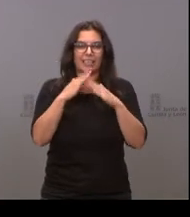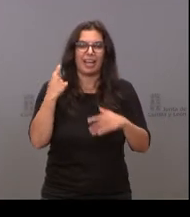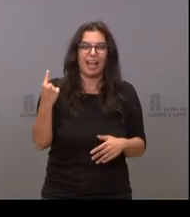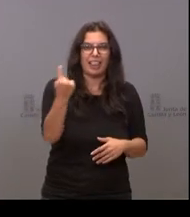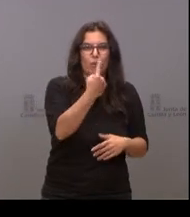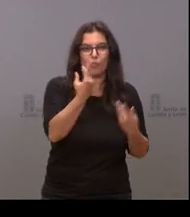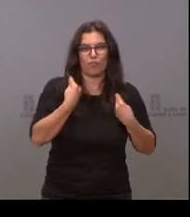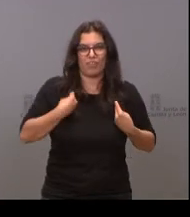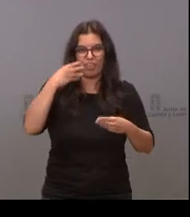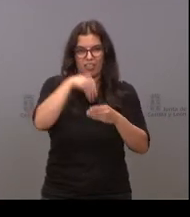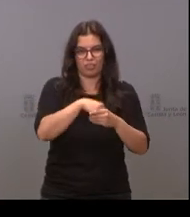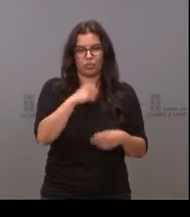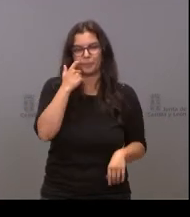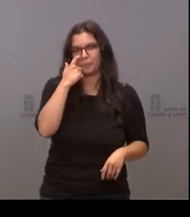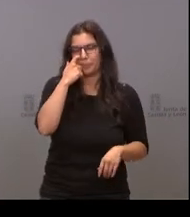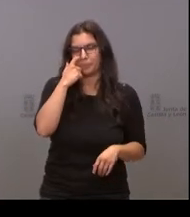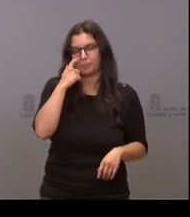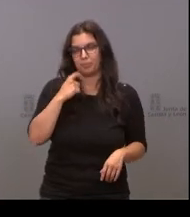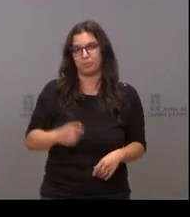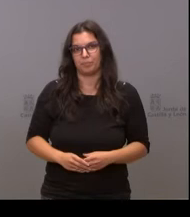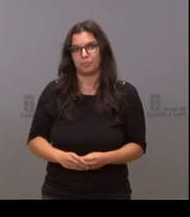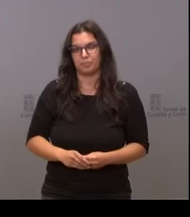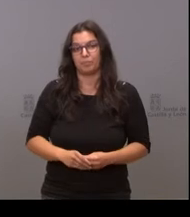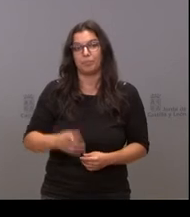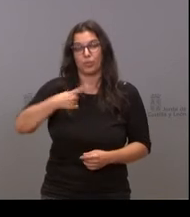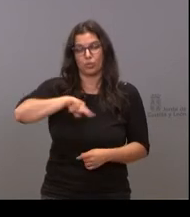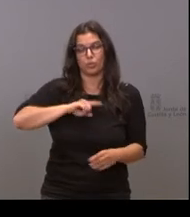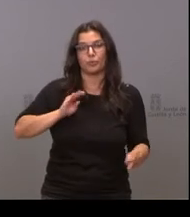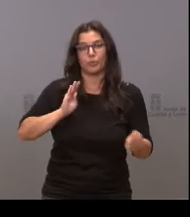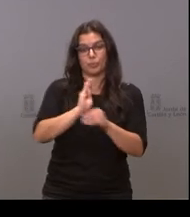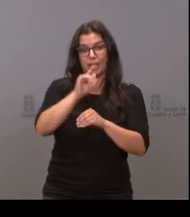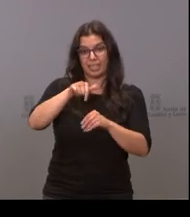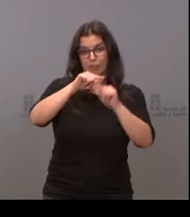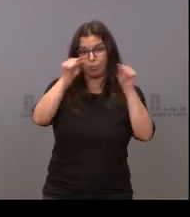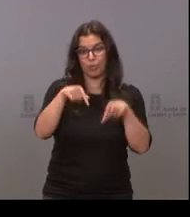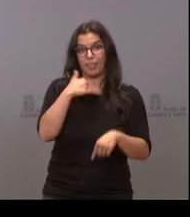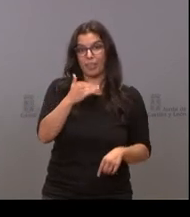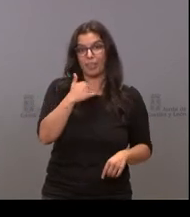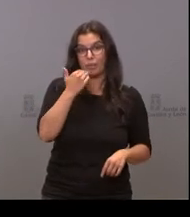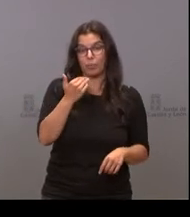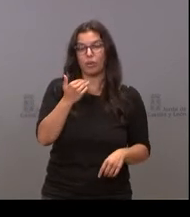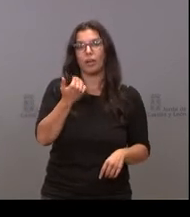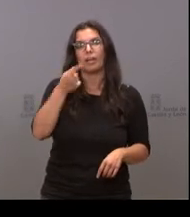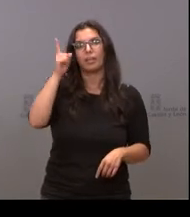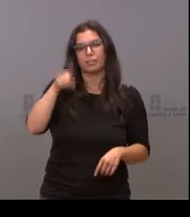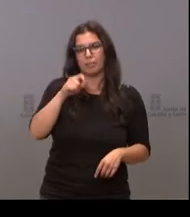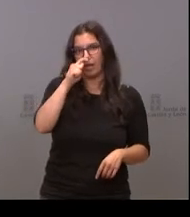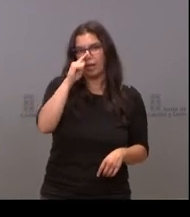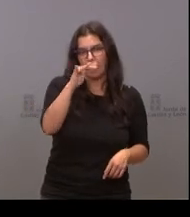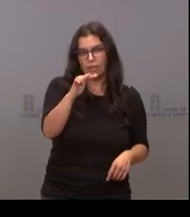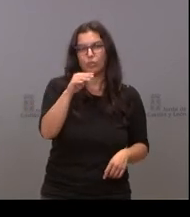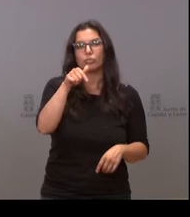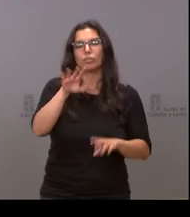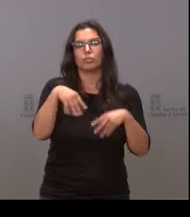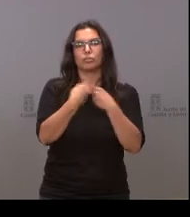que allí está y vamos a hacer inversiones aquí en la provincia de zamora también en los próximos años de